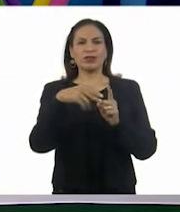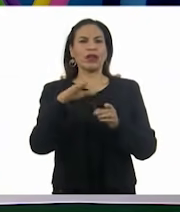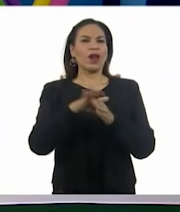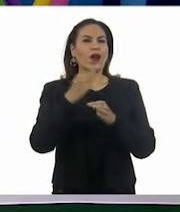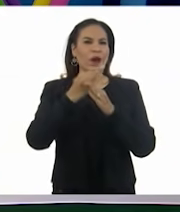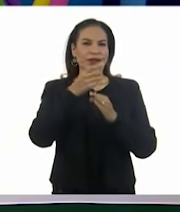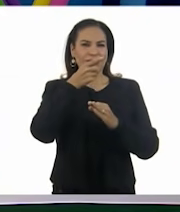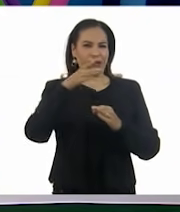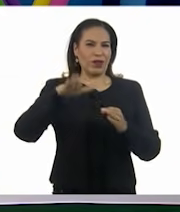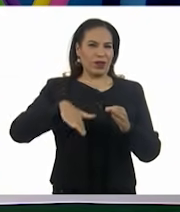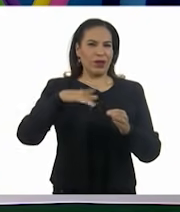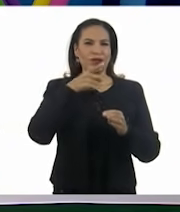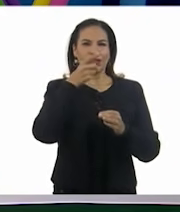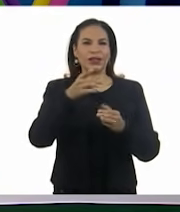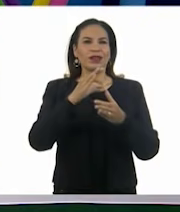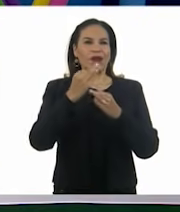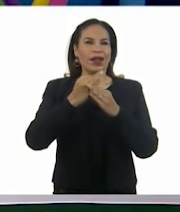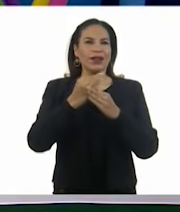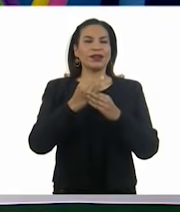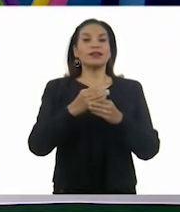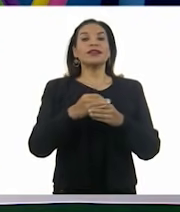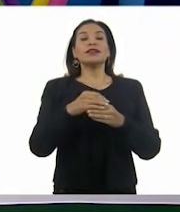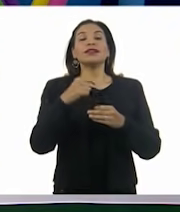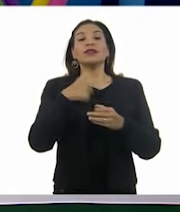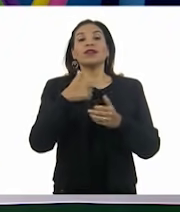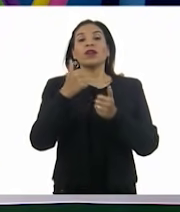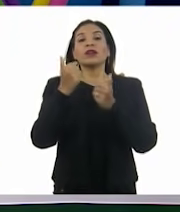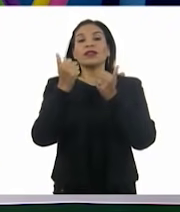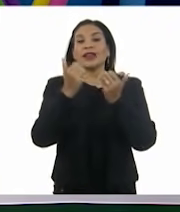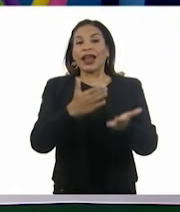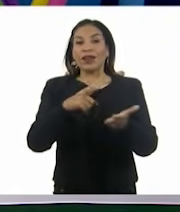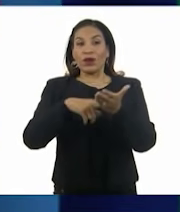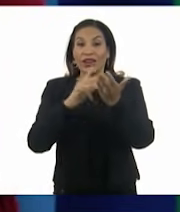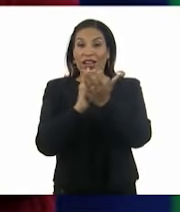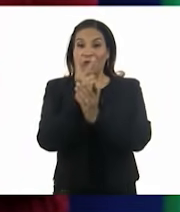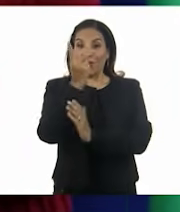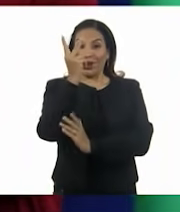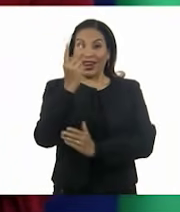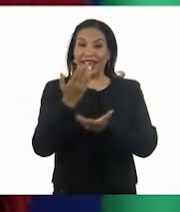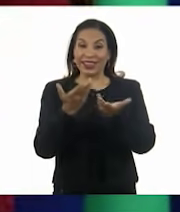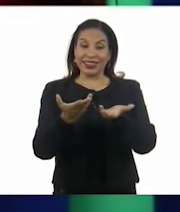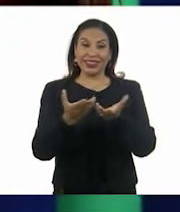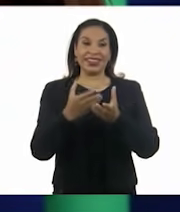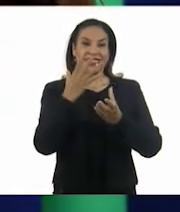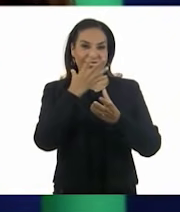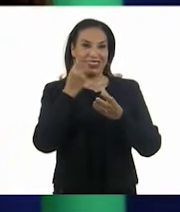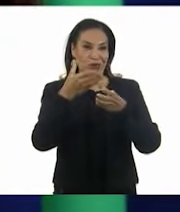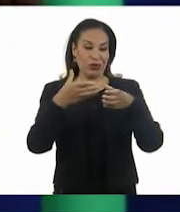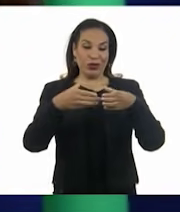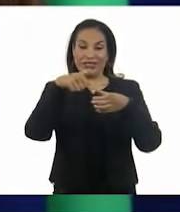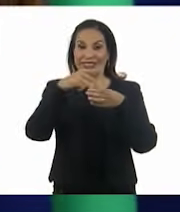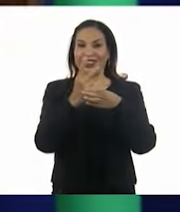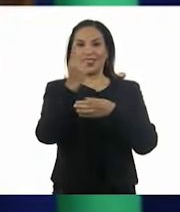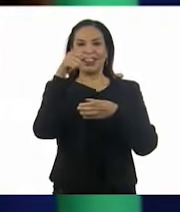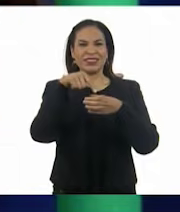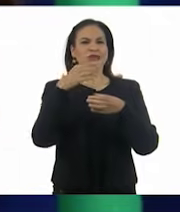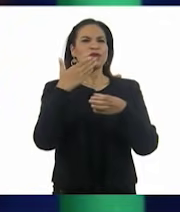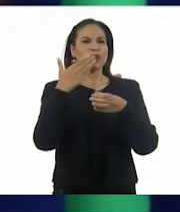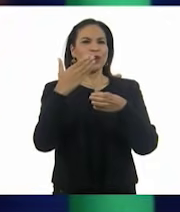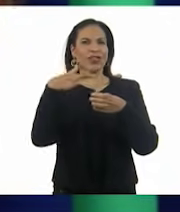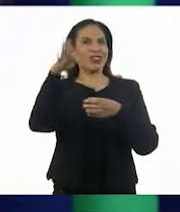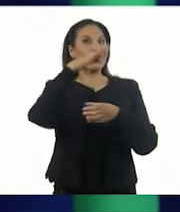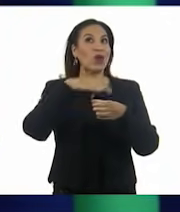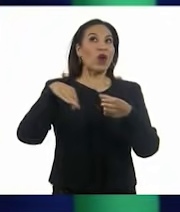comentando un rato antes de empezar que traje una planta. ¡Ay, qué bonita está! Sí, está muy bonita, ¿no? Creo que va muy bien